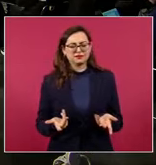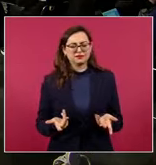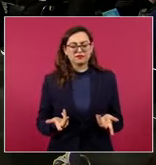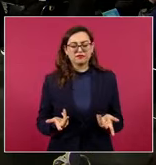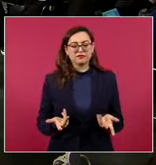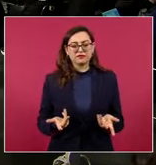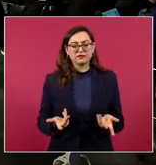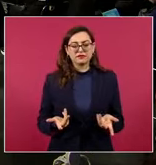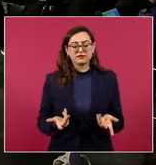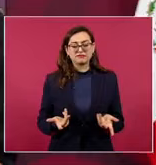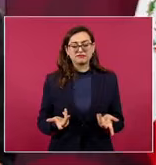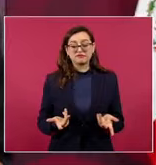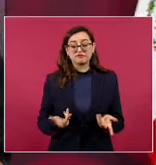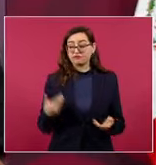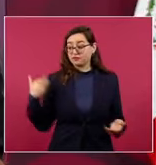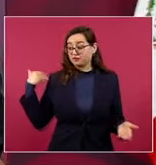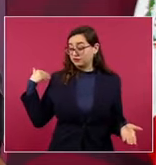desclasificando informes